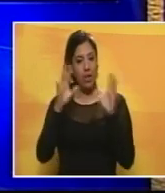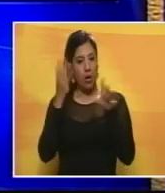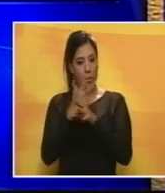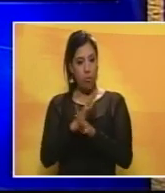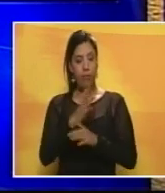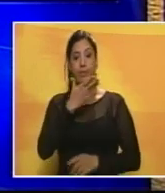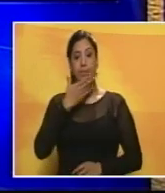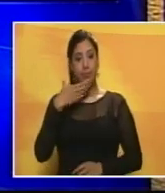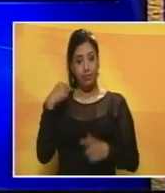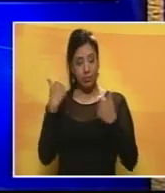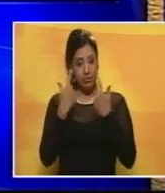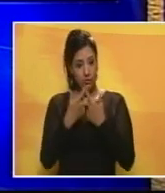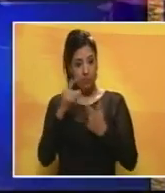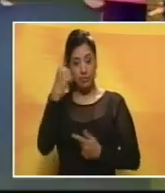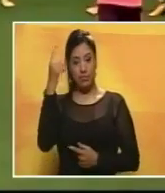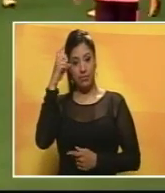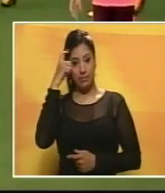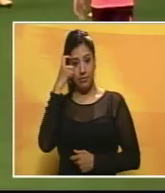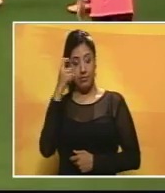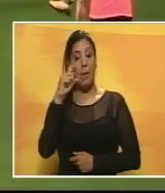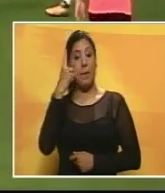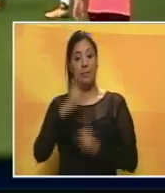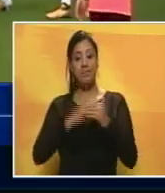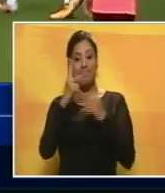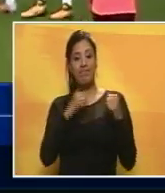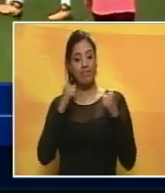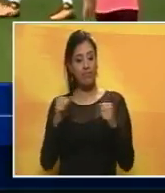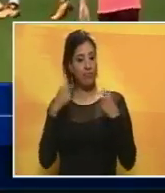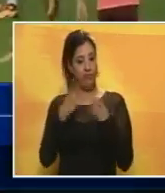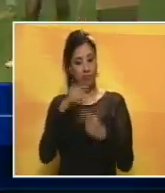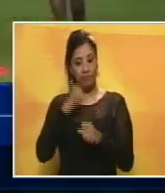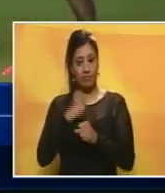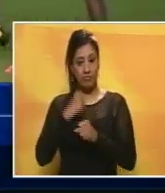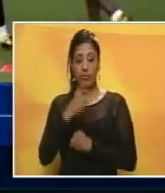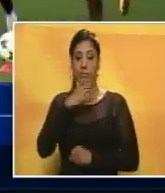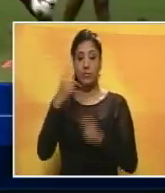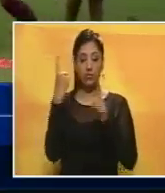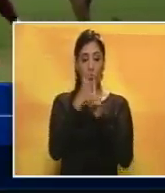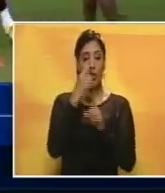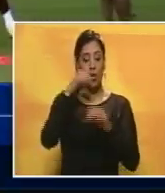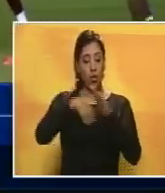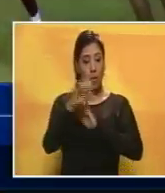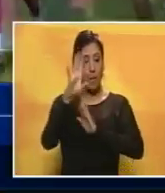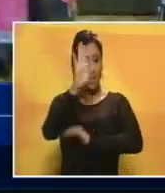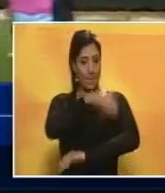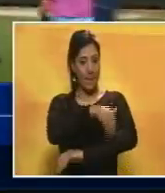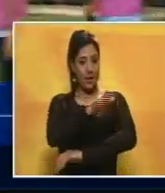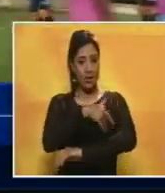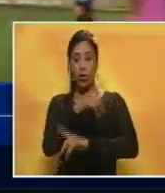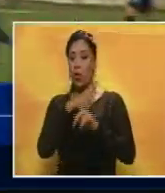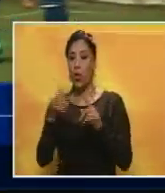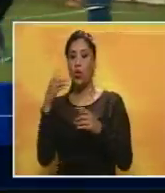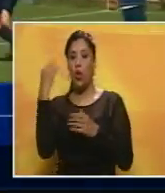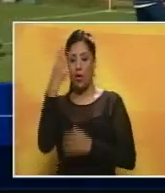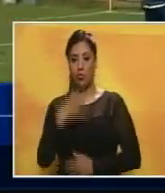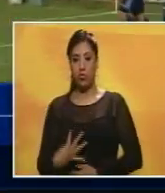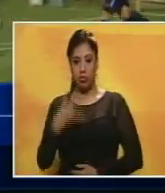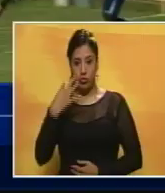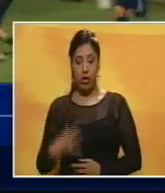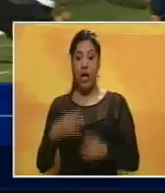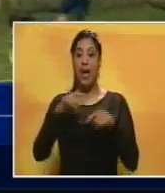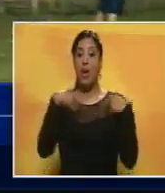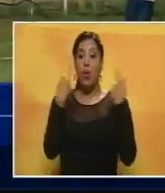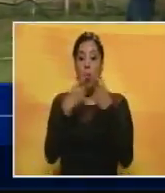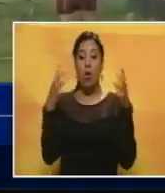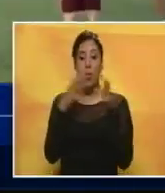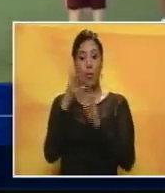partidos de alto nivel en su primera fecha. El plato fuerte de la jornada sin duda será el duelo entre el FC Barcelona y la Juventus en el Camp Nou, en el